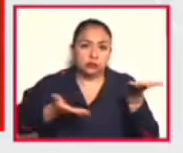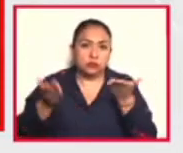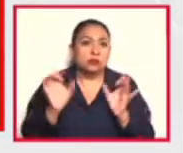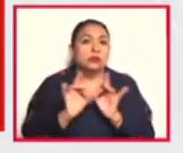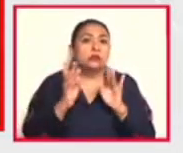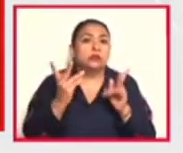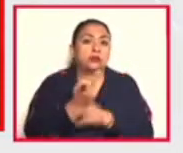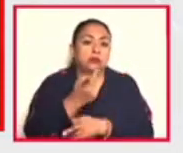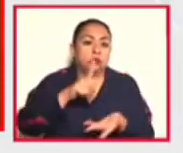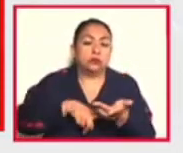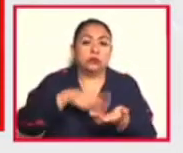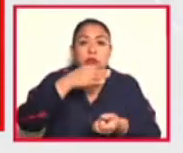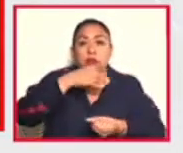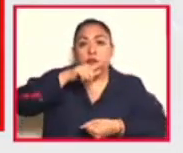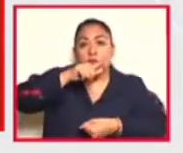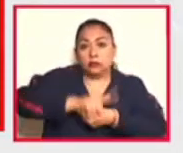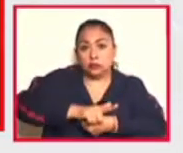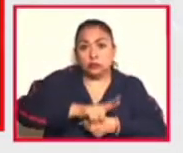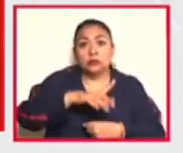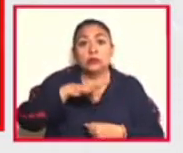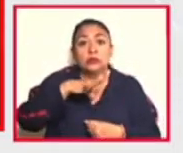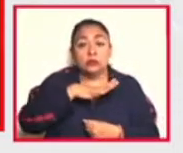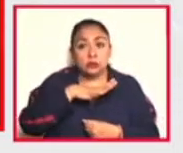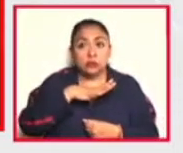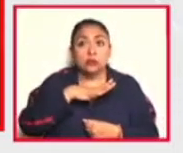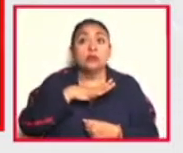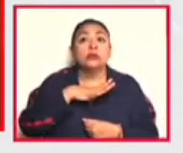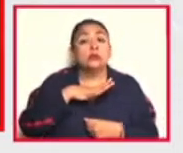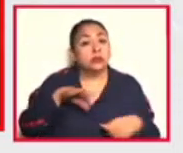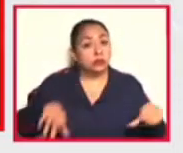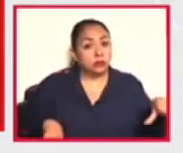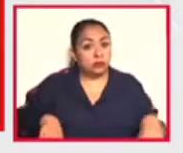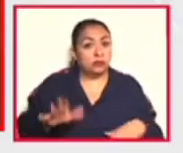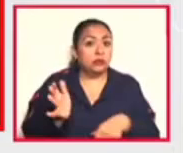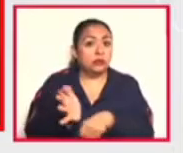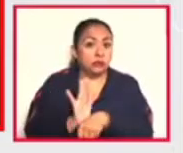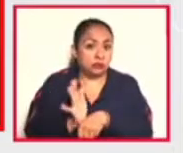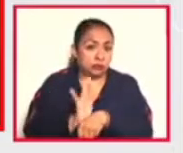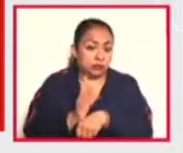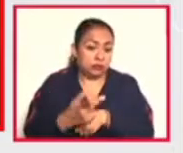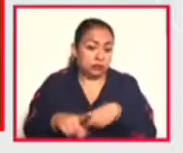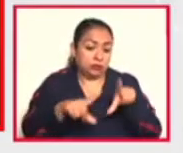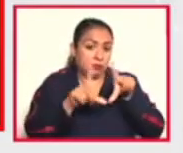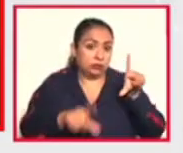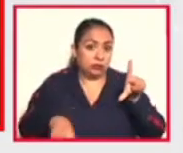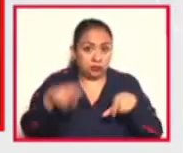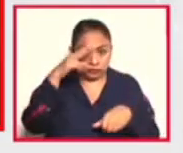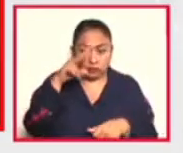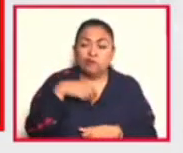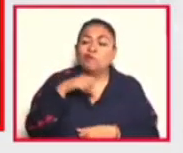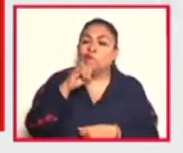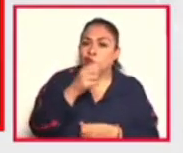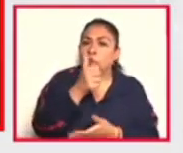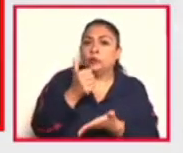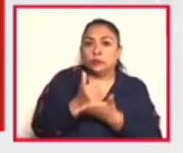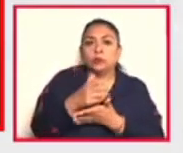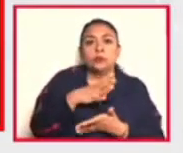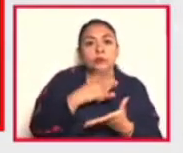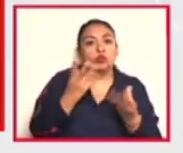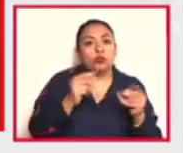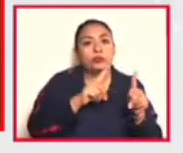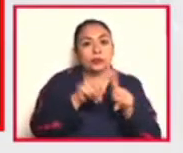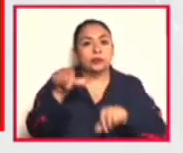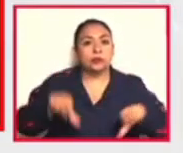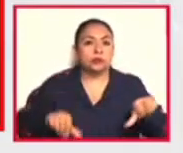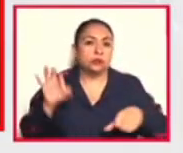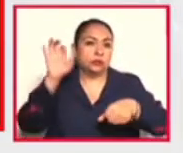un festival, Julio, que ha marcado la actividad cinematográfica de nuestro país. Sí, una ciudad que además brinda muchísimas actividades culturales.